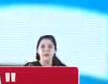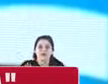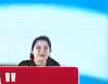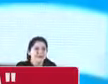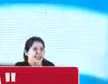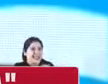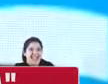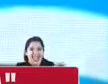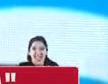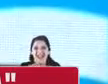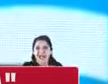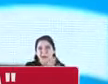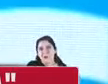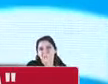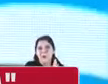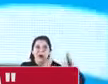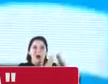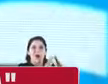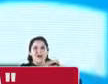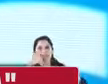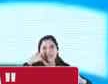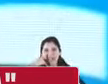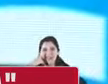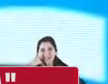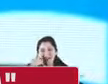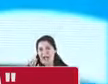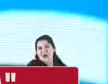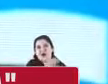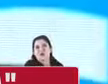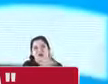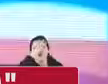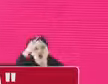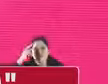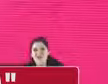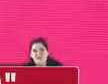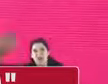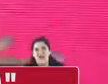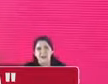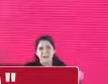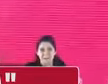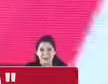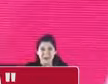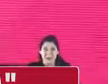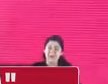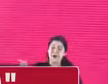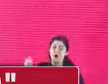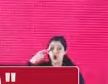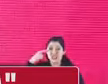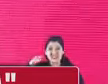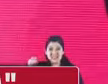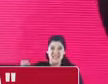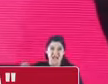tenemos un geriátrico en lugar de producción vacuna porque el bei china que es el gran jugador